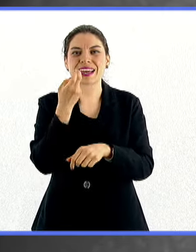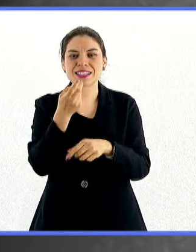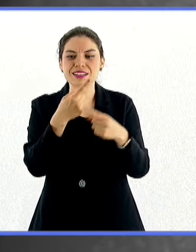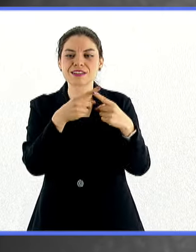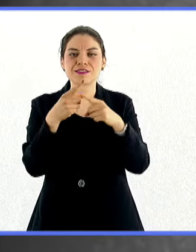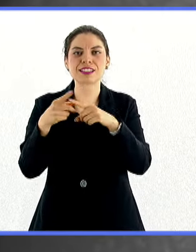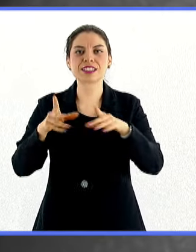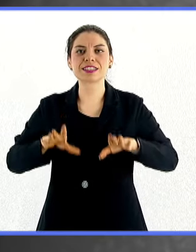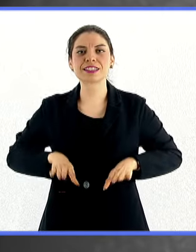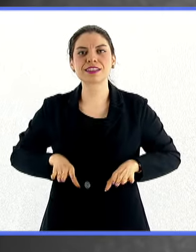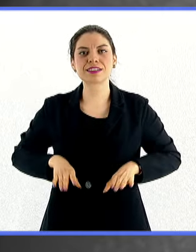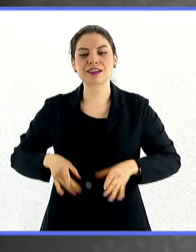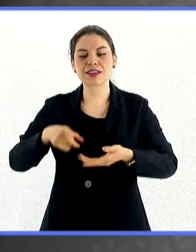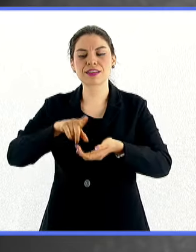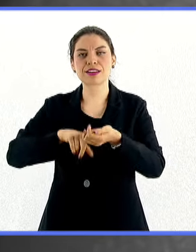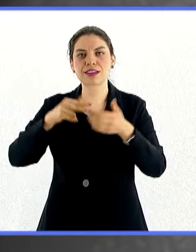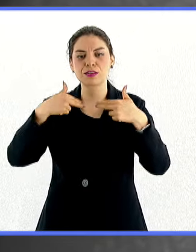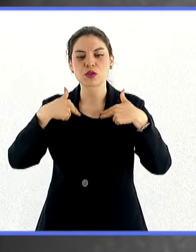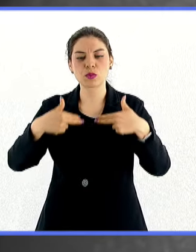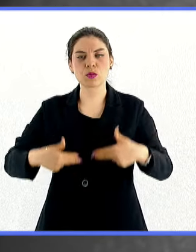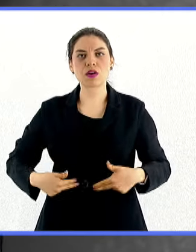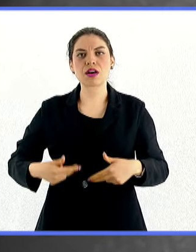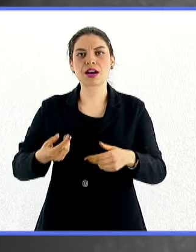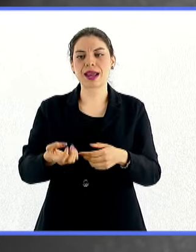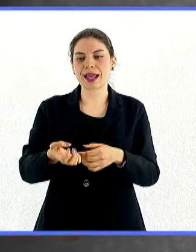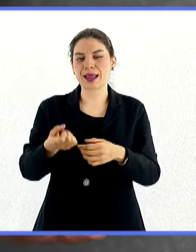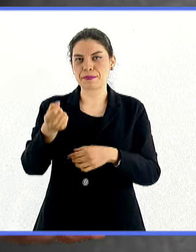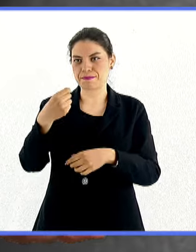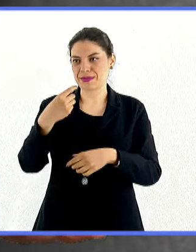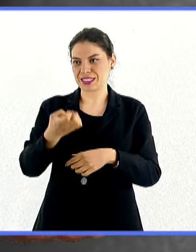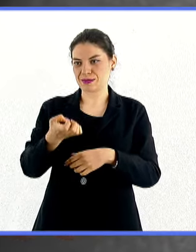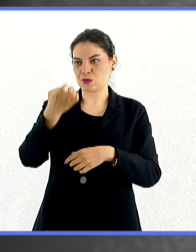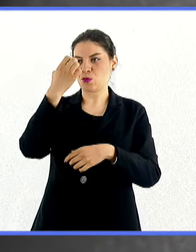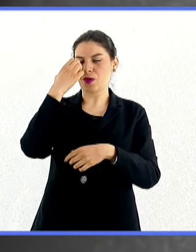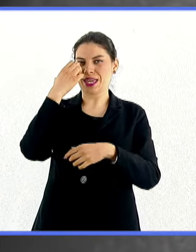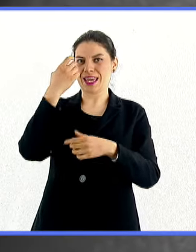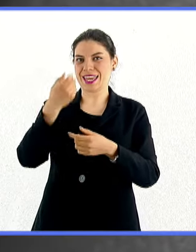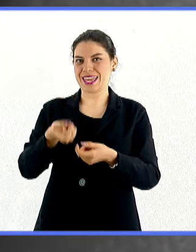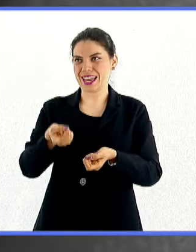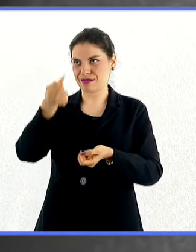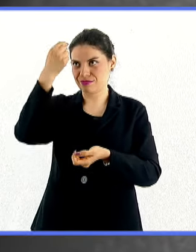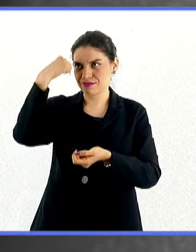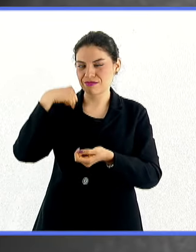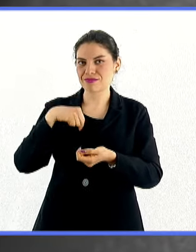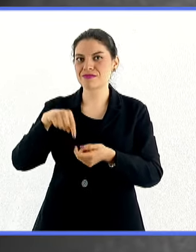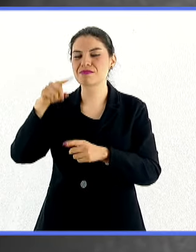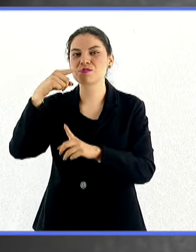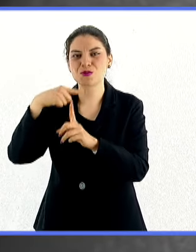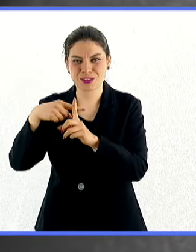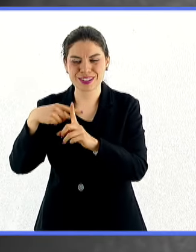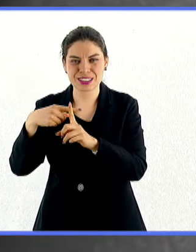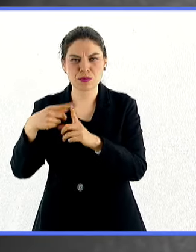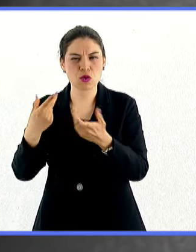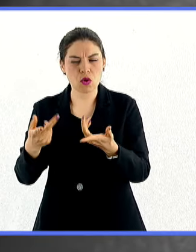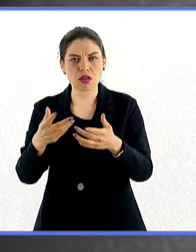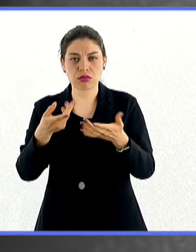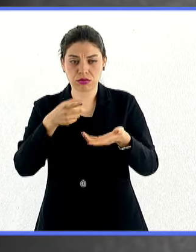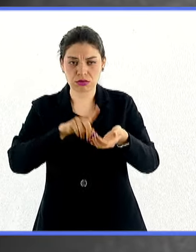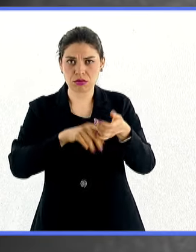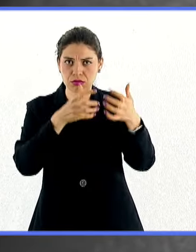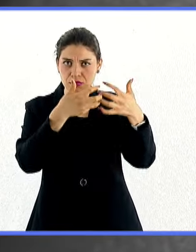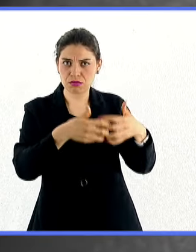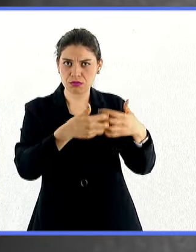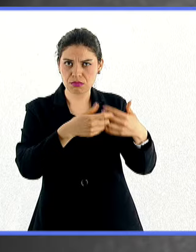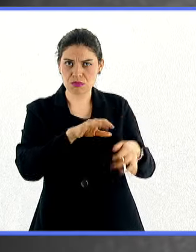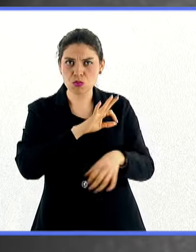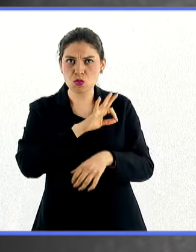de autoengañarse positivamente, todavía no la tienen las máquinas. Las máquinas no tienen esto que Roger Bartra, el